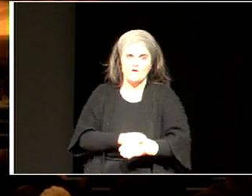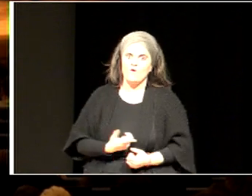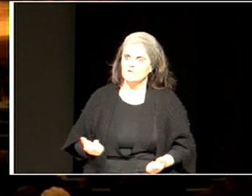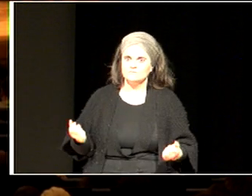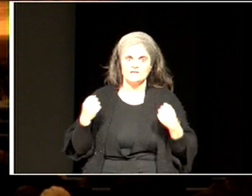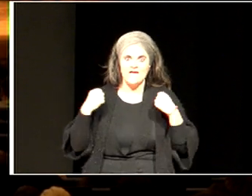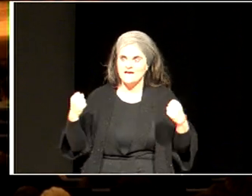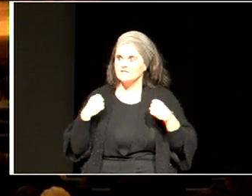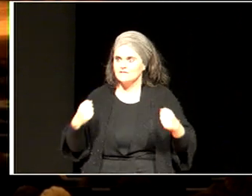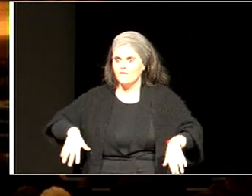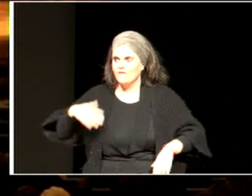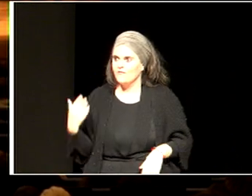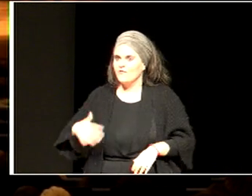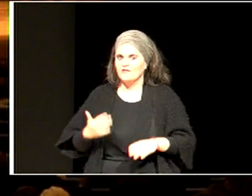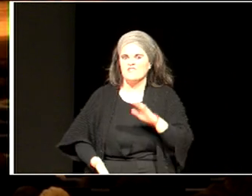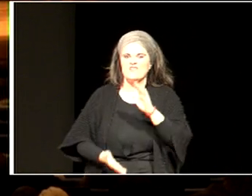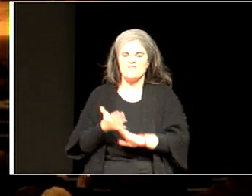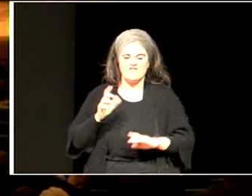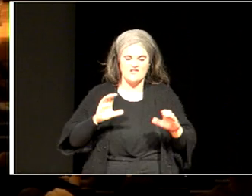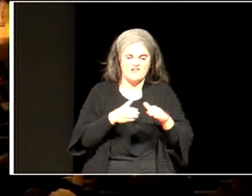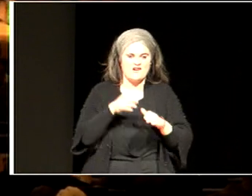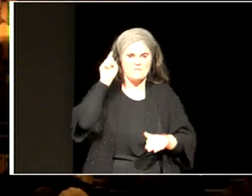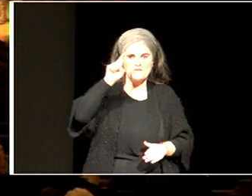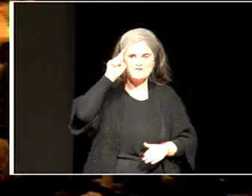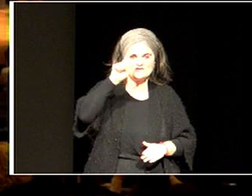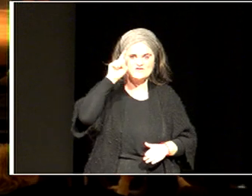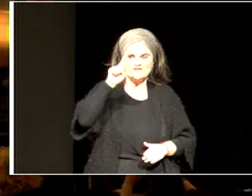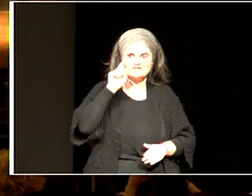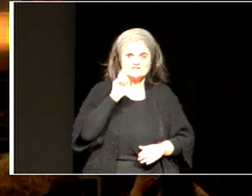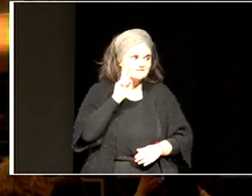que yo luego voy a la sala de profes de mi instituto